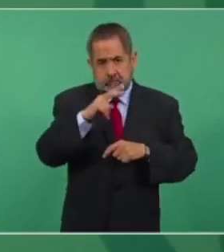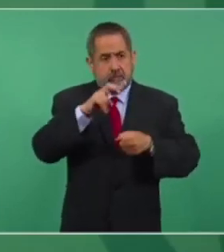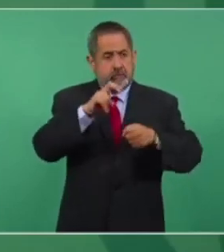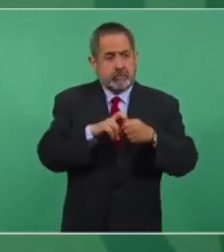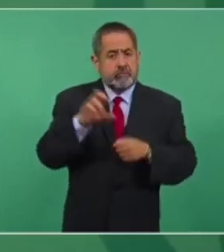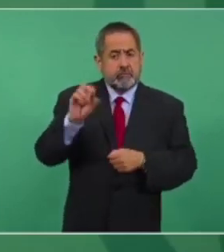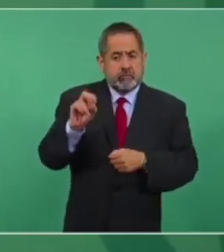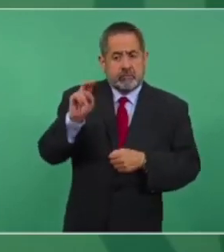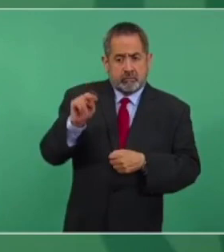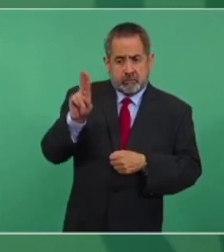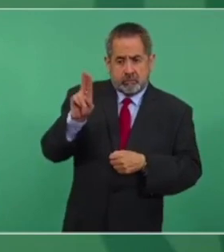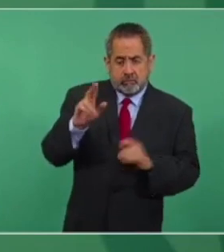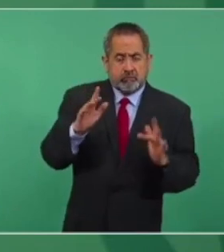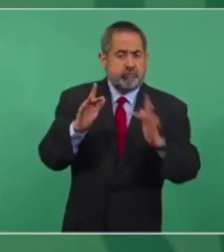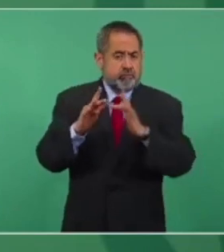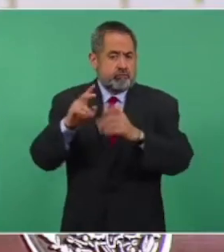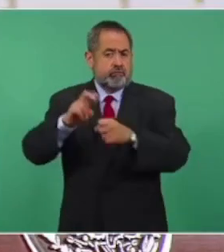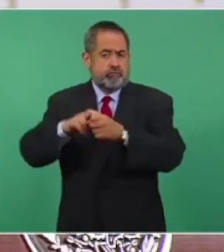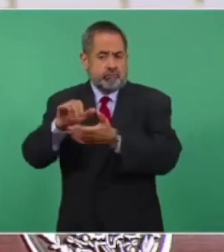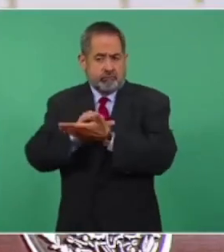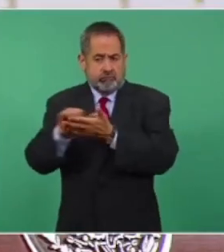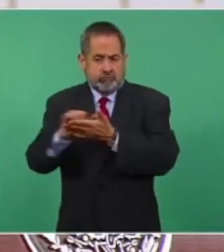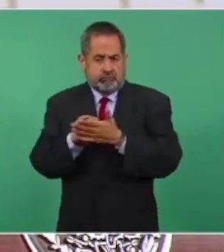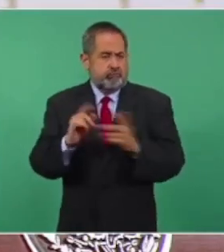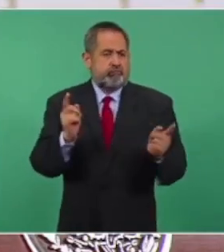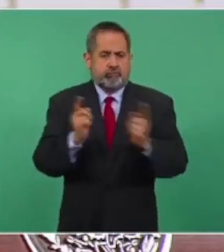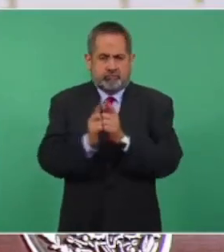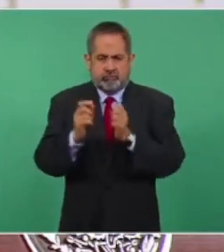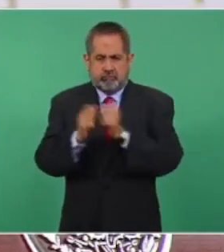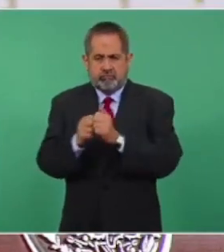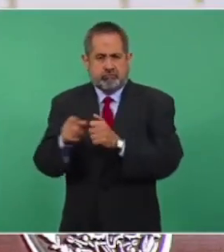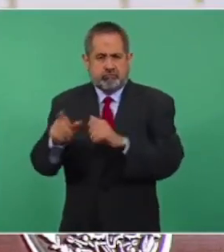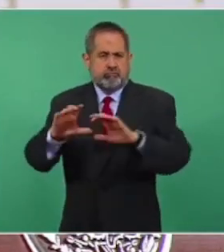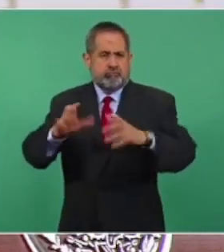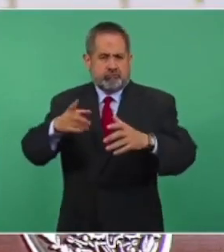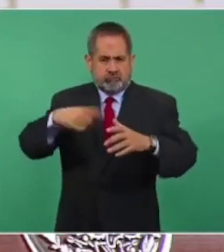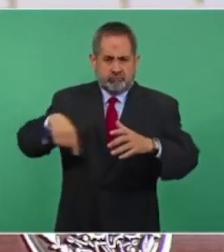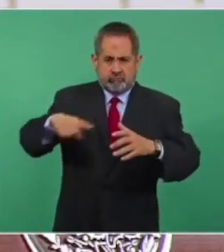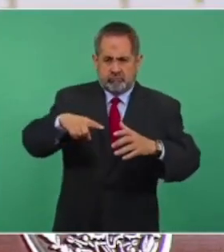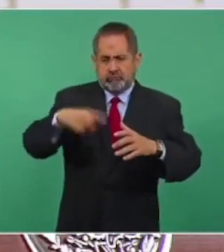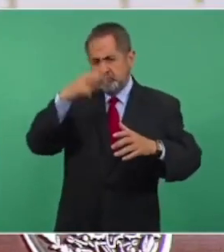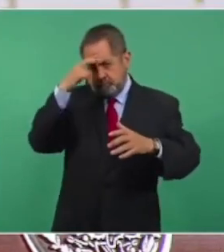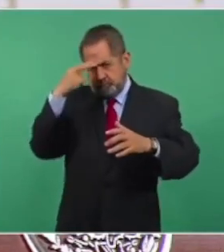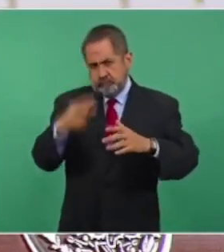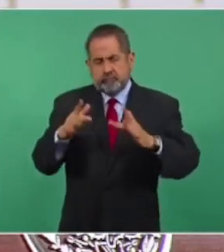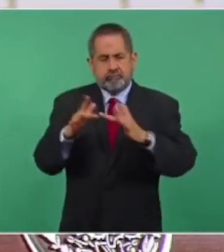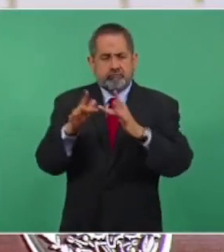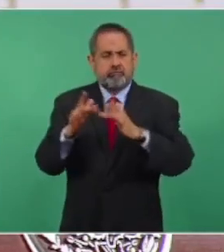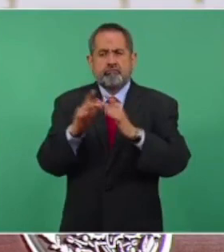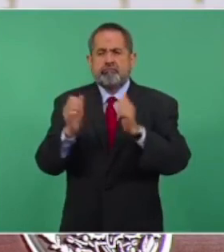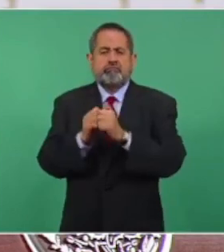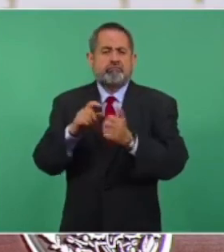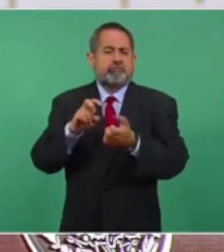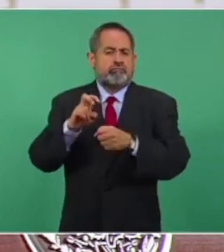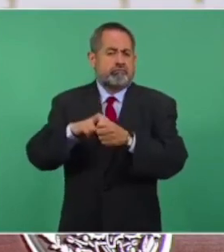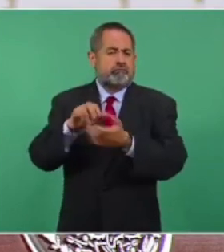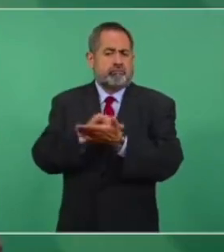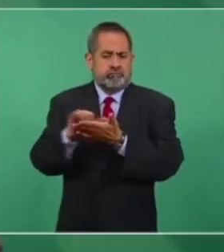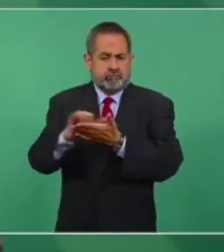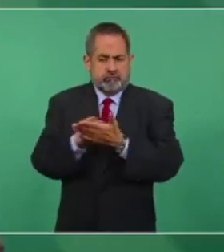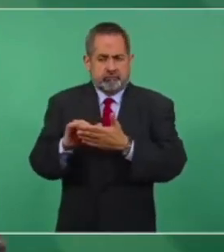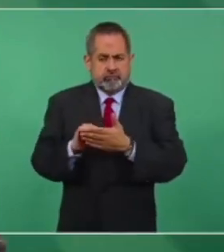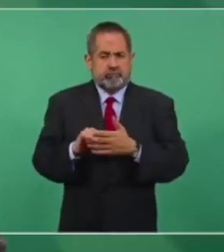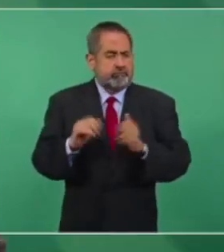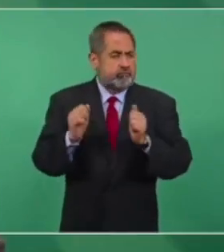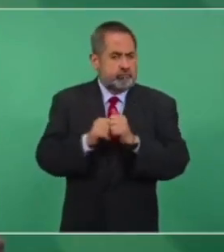ONU, en Nueva York, para la comunidad mexicana que está en Nueva York, que se pongan